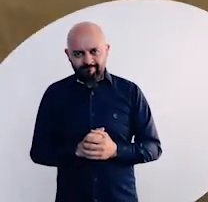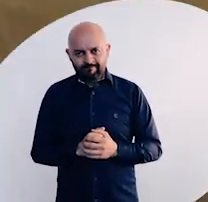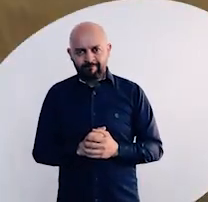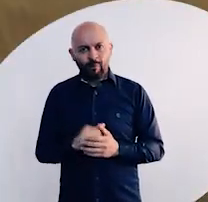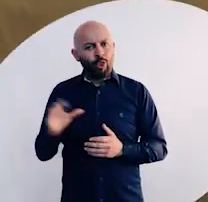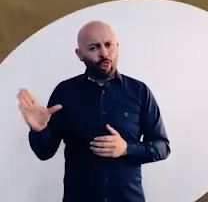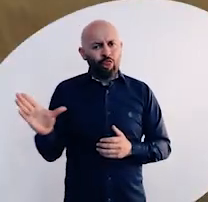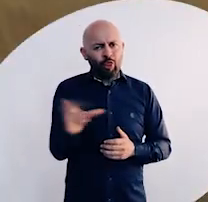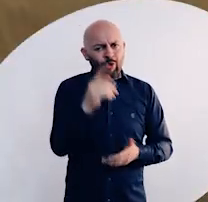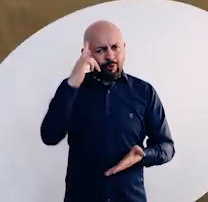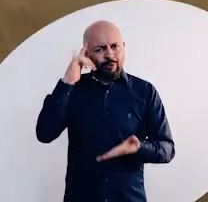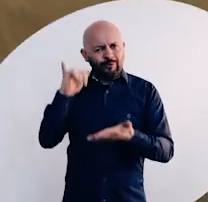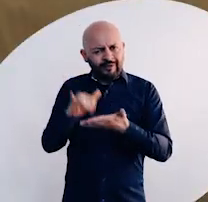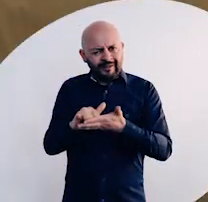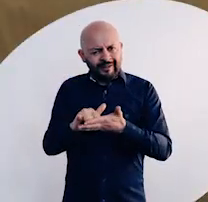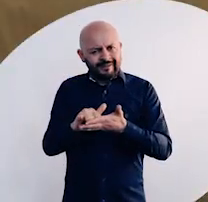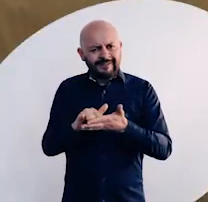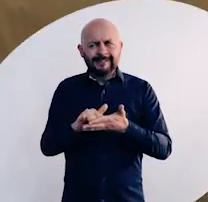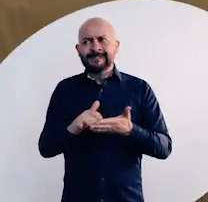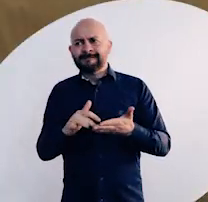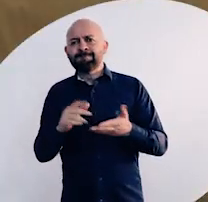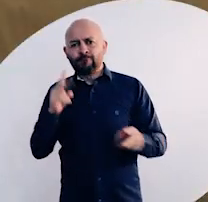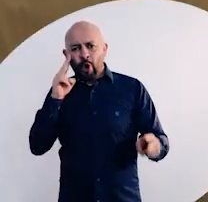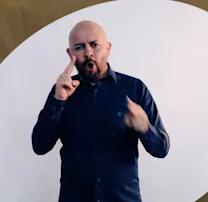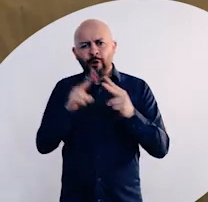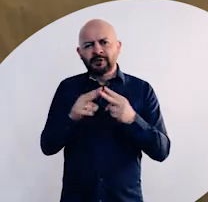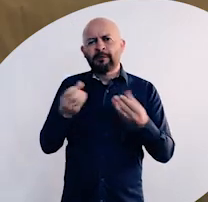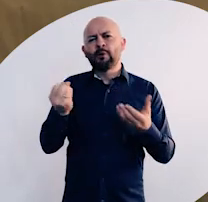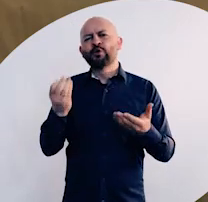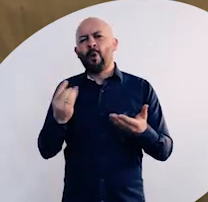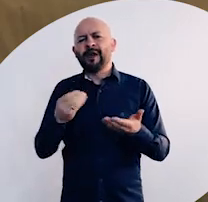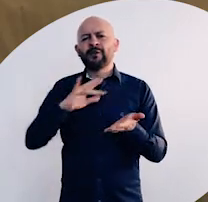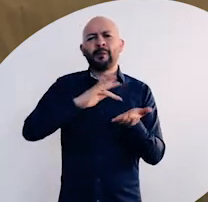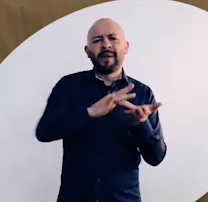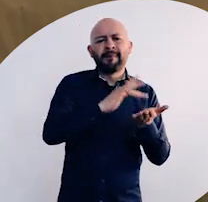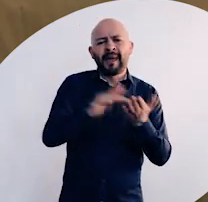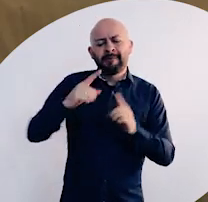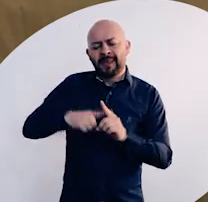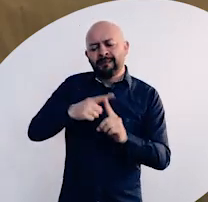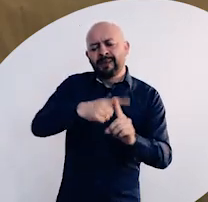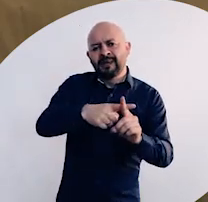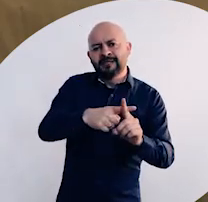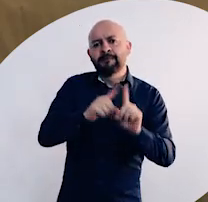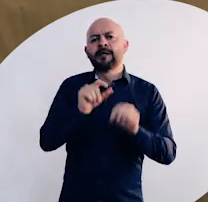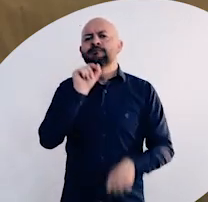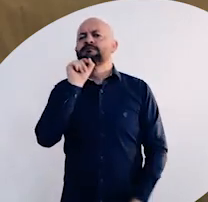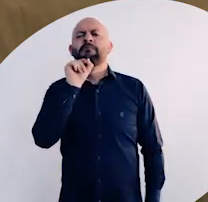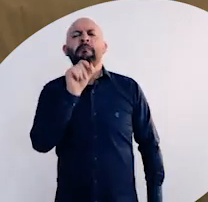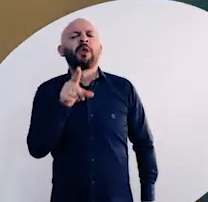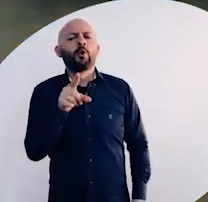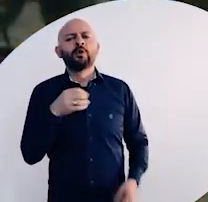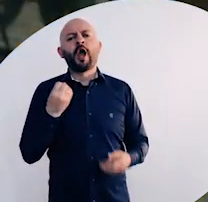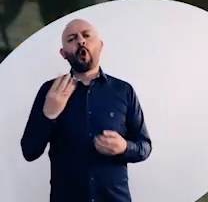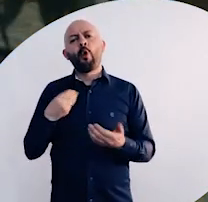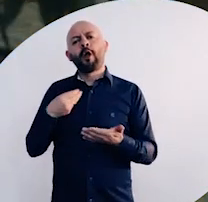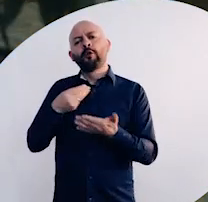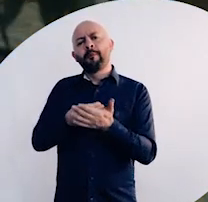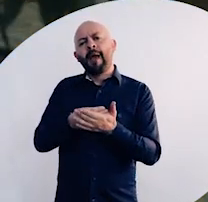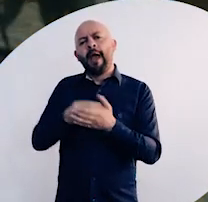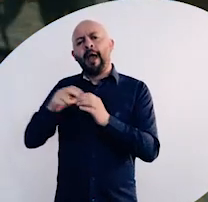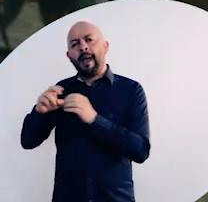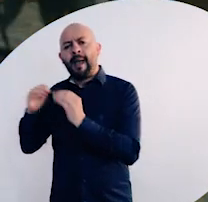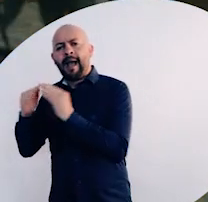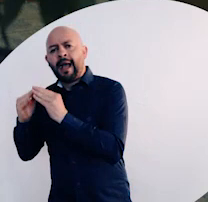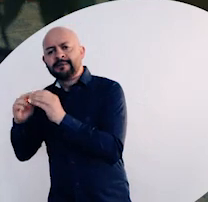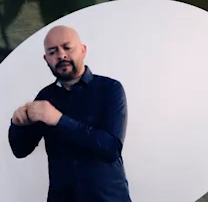Todos creemos que de una forma u otra conocemos cuánto nos gastamos al mes, pero si yo les pregunto cuánto se